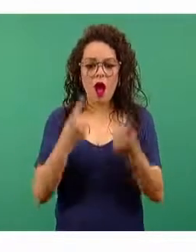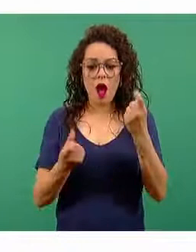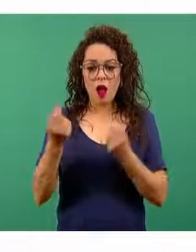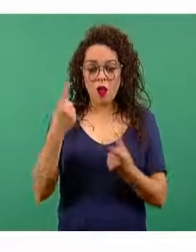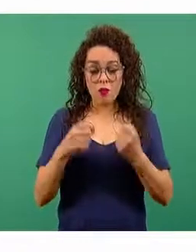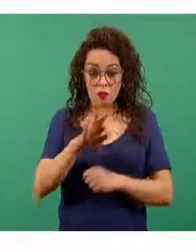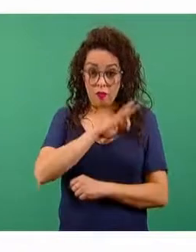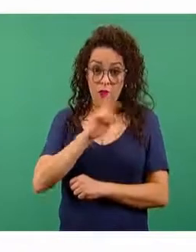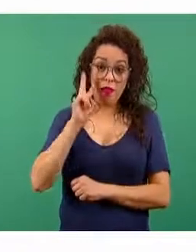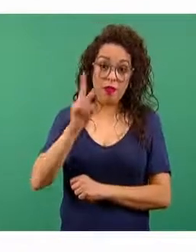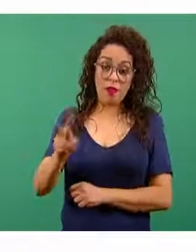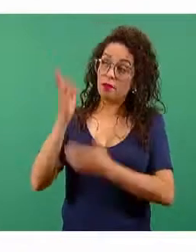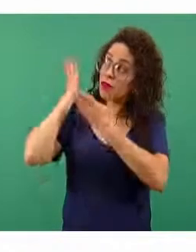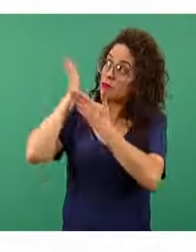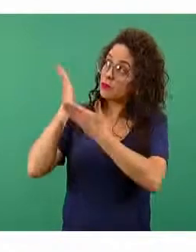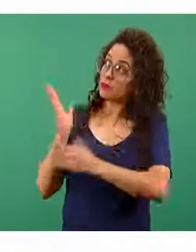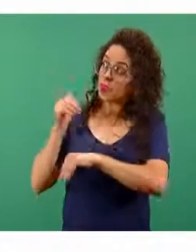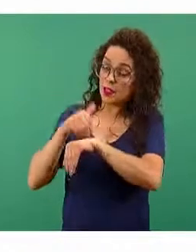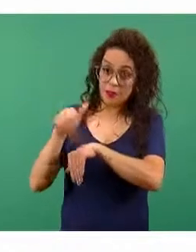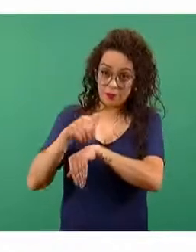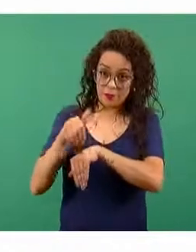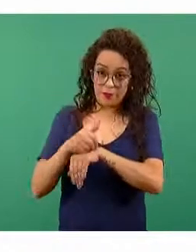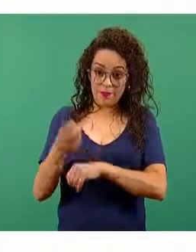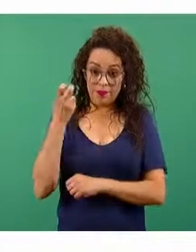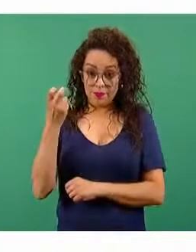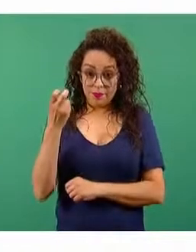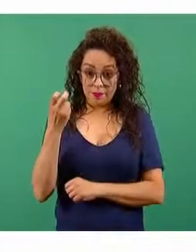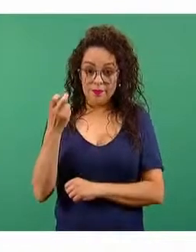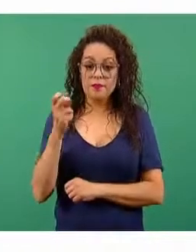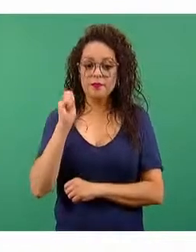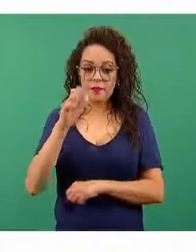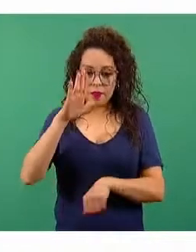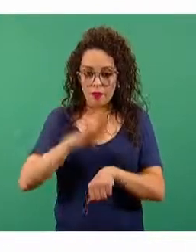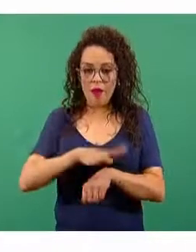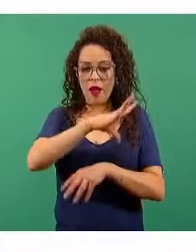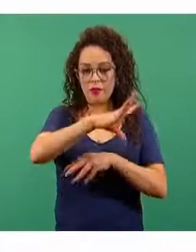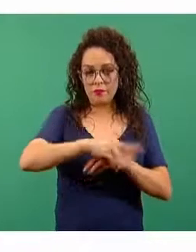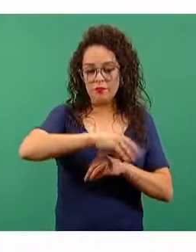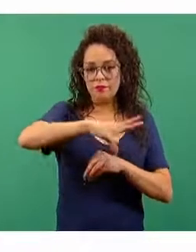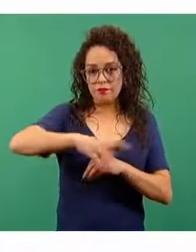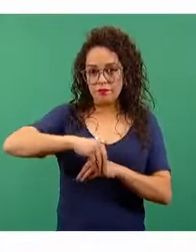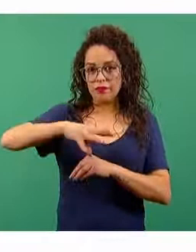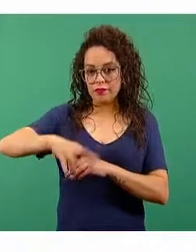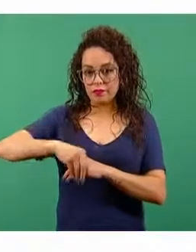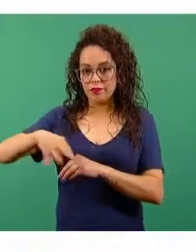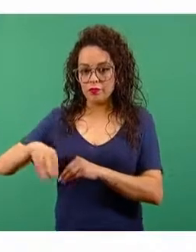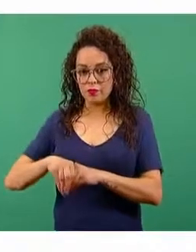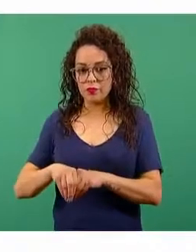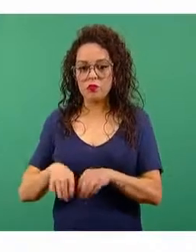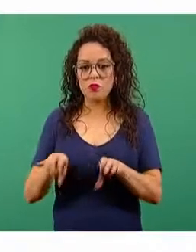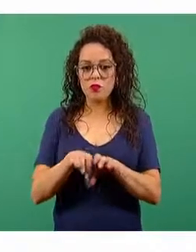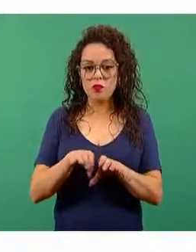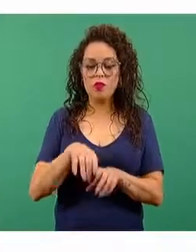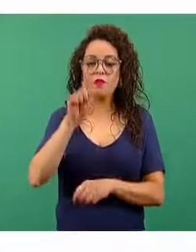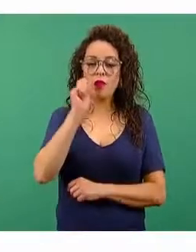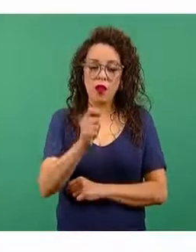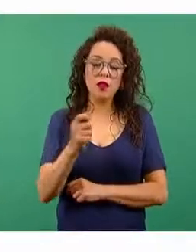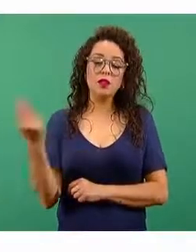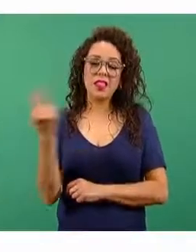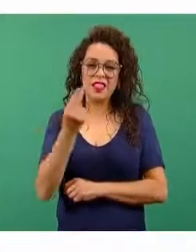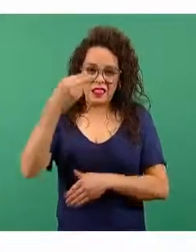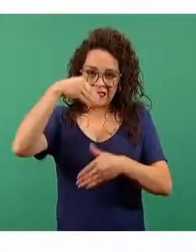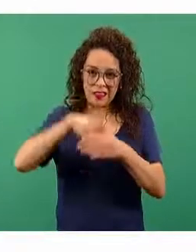ahí. Son los que se han ido agregando, a veces en forma de necesidad de